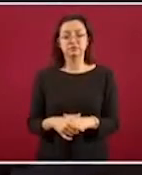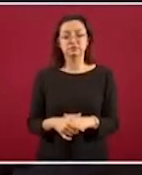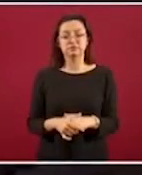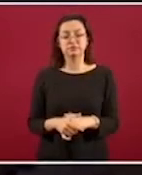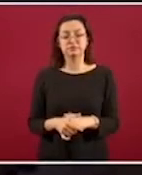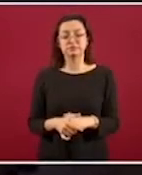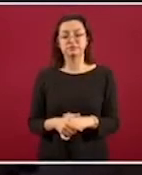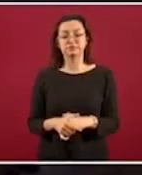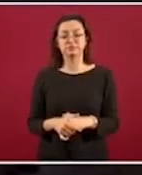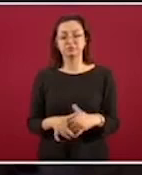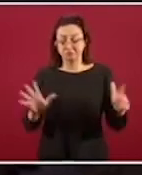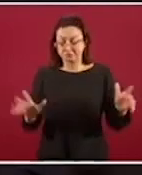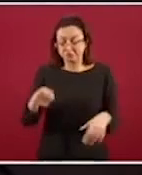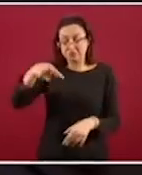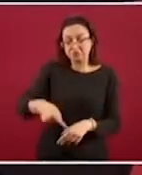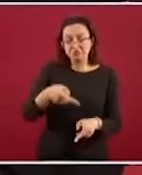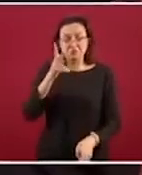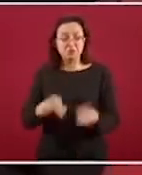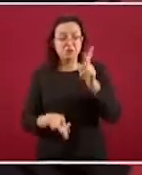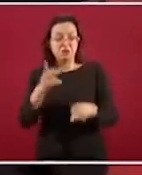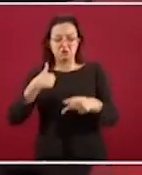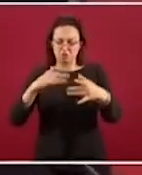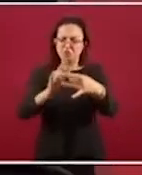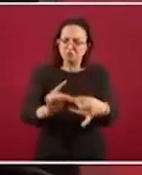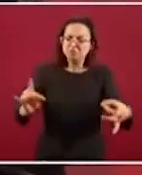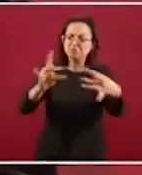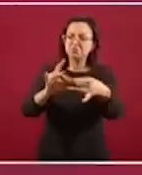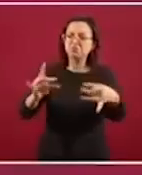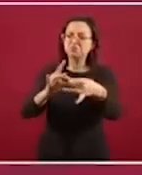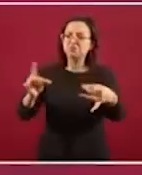todavía, casi al mismo tiempo,